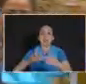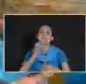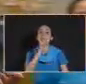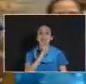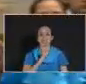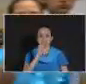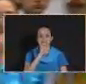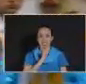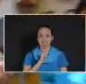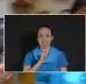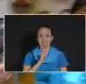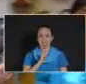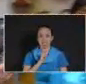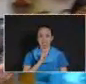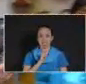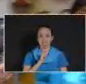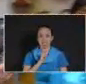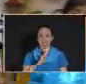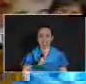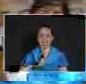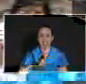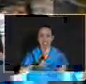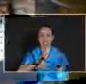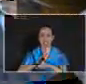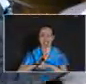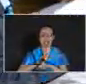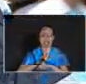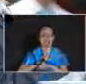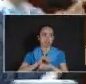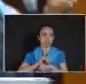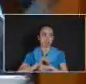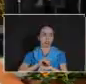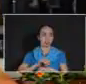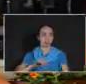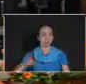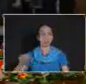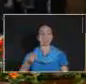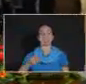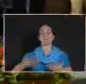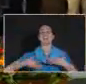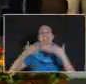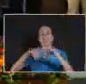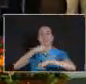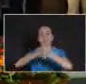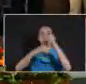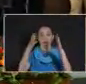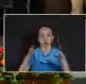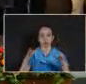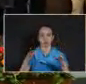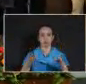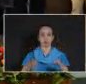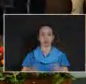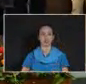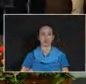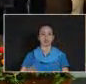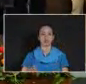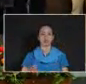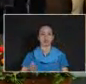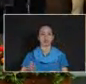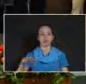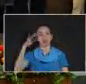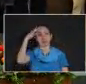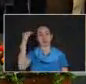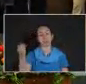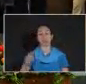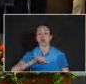Y entonces permite que... Pero es que la Biblia dice que es necesario que a través de tribulaciones el pueblo entre. Porque otros